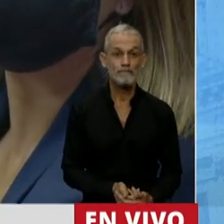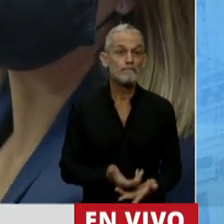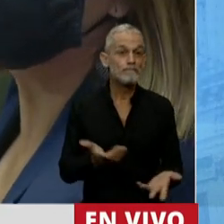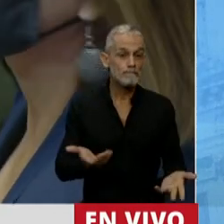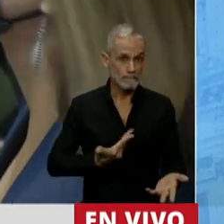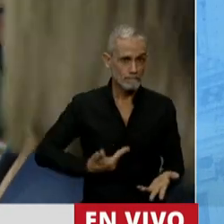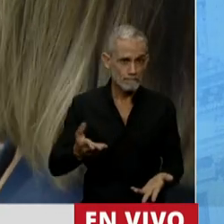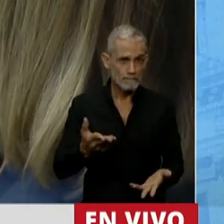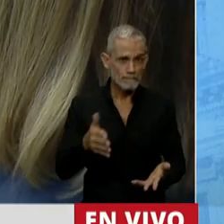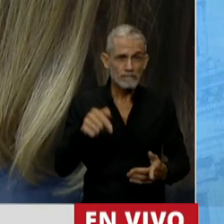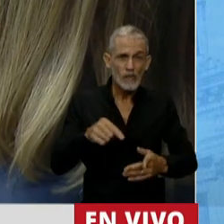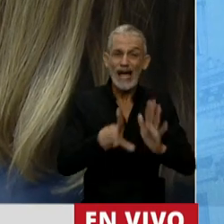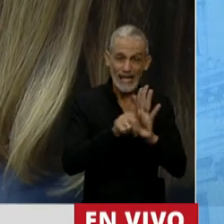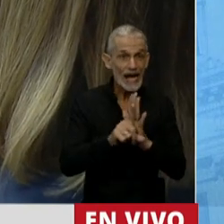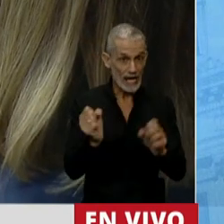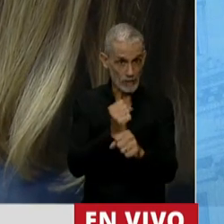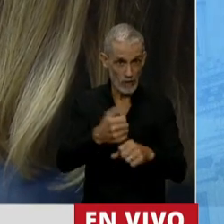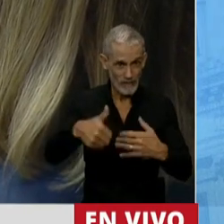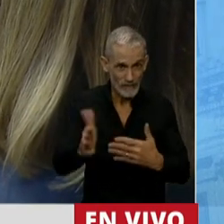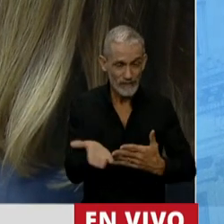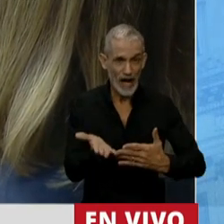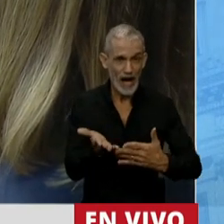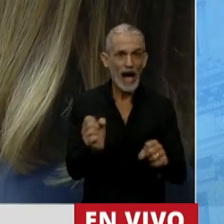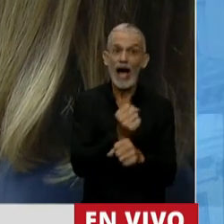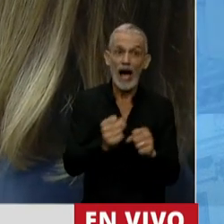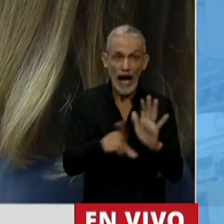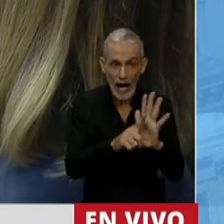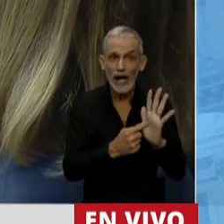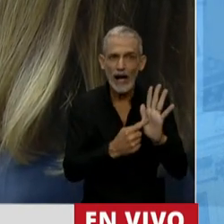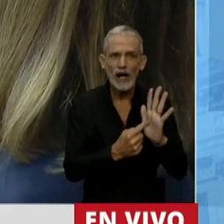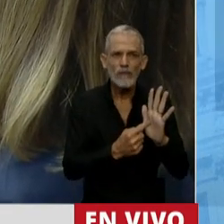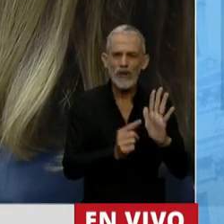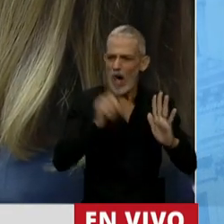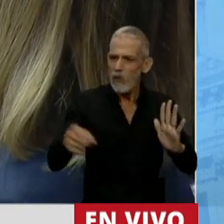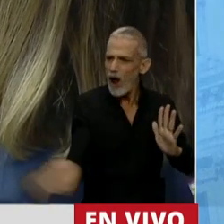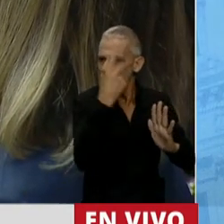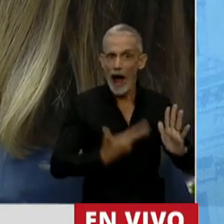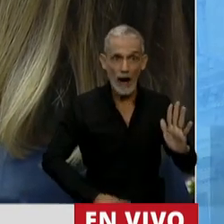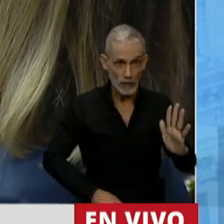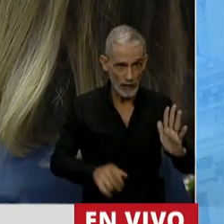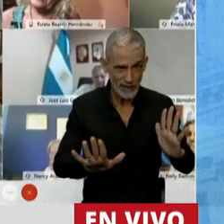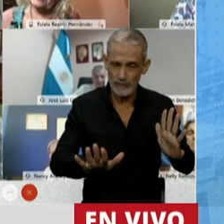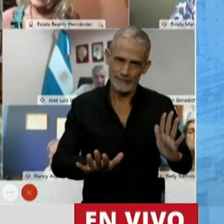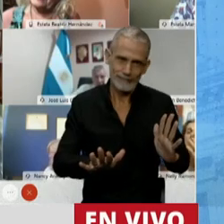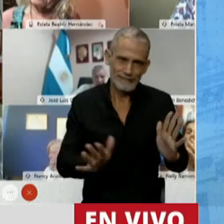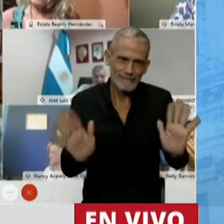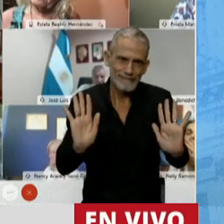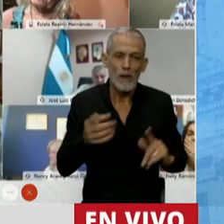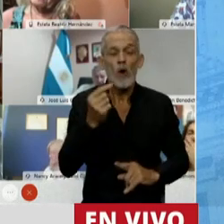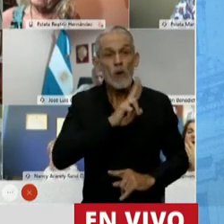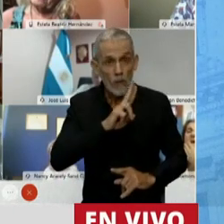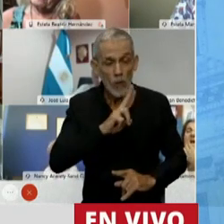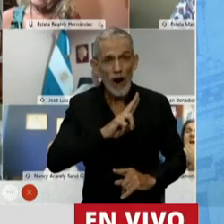Señor presidente, si esta ley se sanciona, no va a obligar a nadie a abortar. Pero para aquella